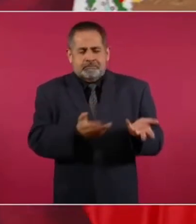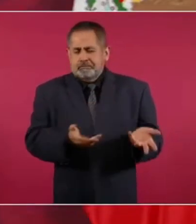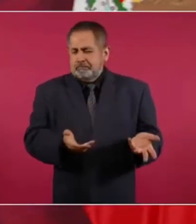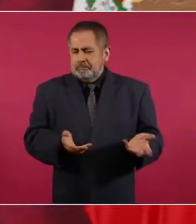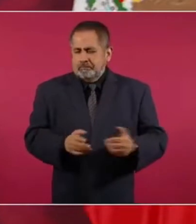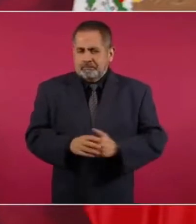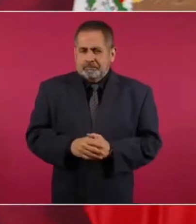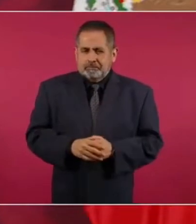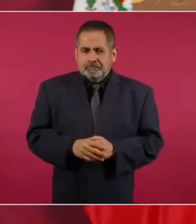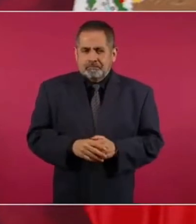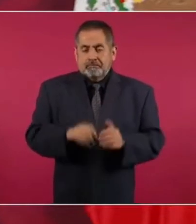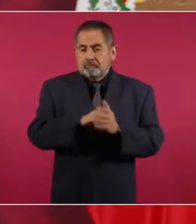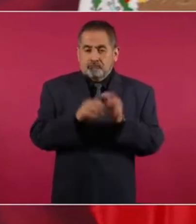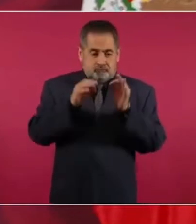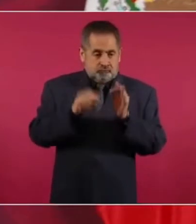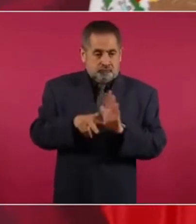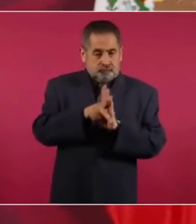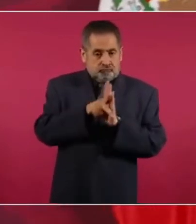O sea, el periodismo